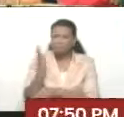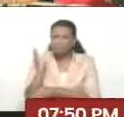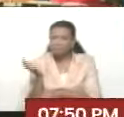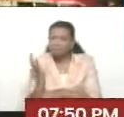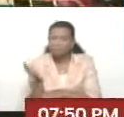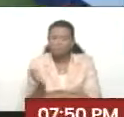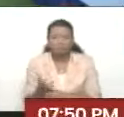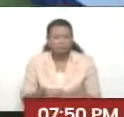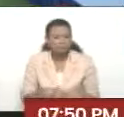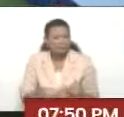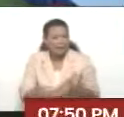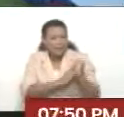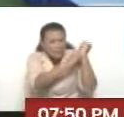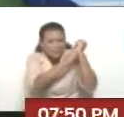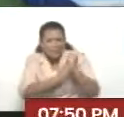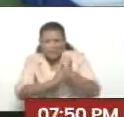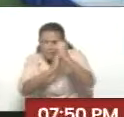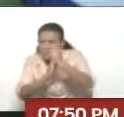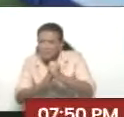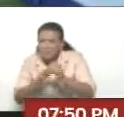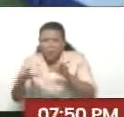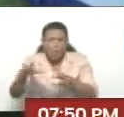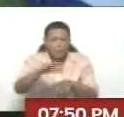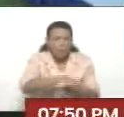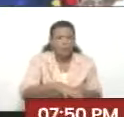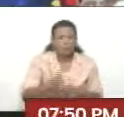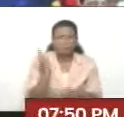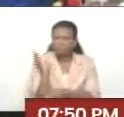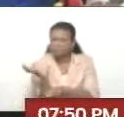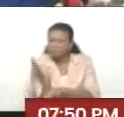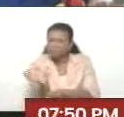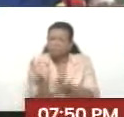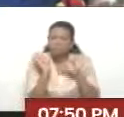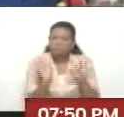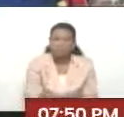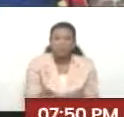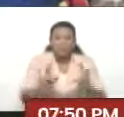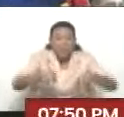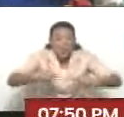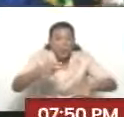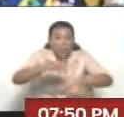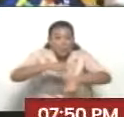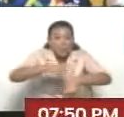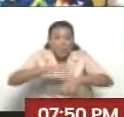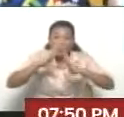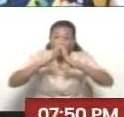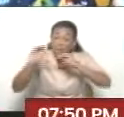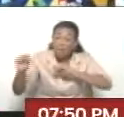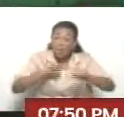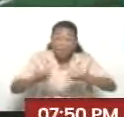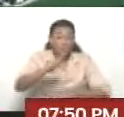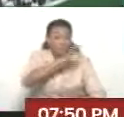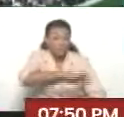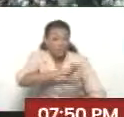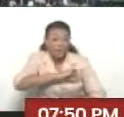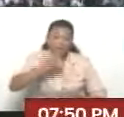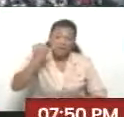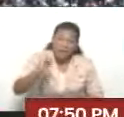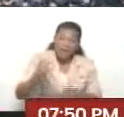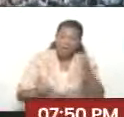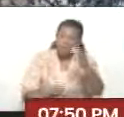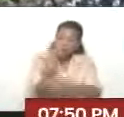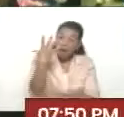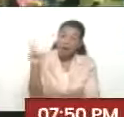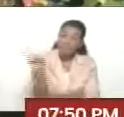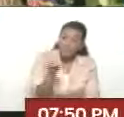del liderazgo, del Congreso, de la Nueva Época, de todos los movimientos sociales,